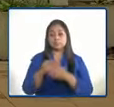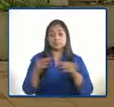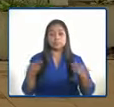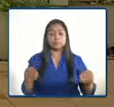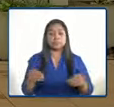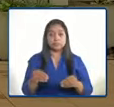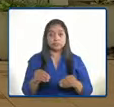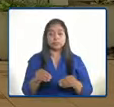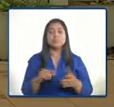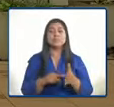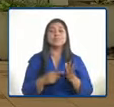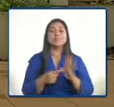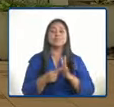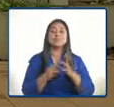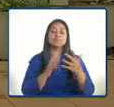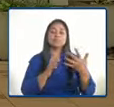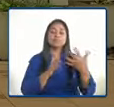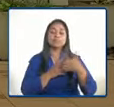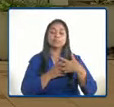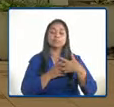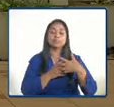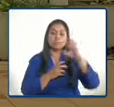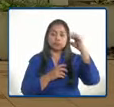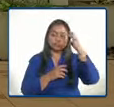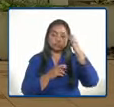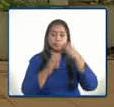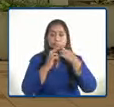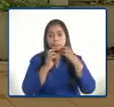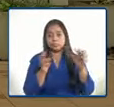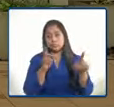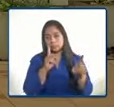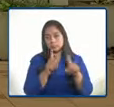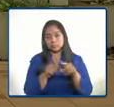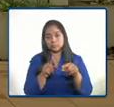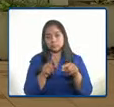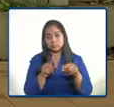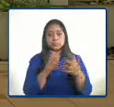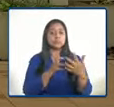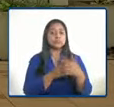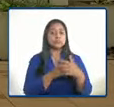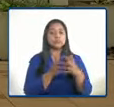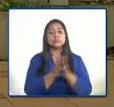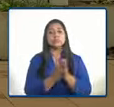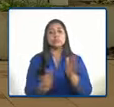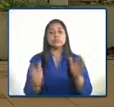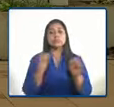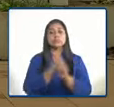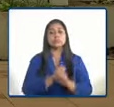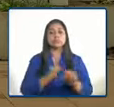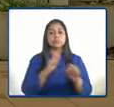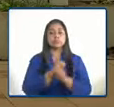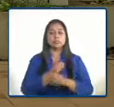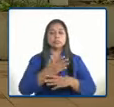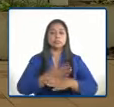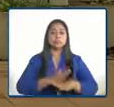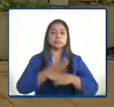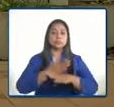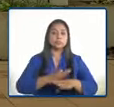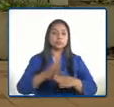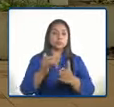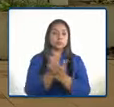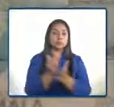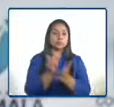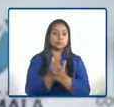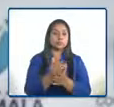de articular las políticas públicas y, por lo tanto, articular los planes estratégicos y operativos que las instituciones